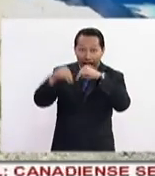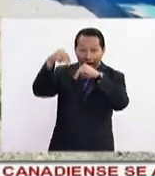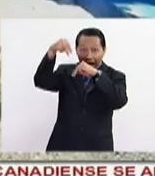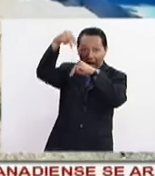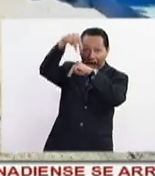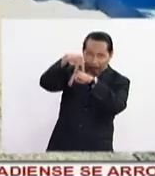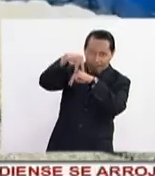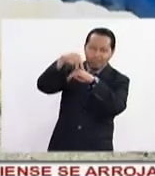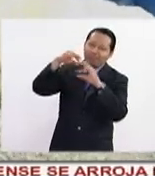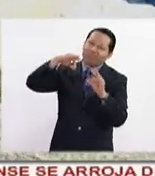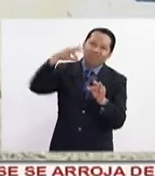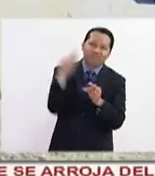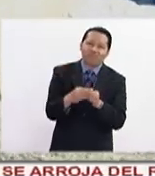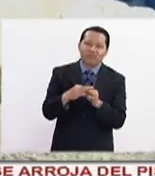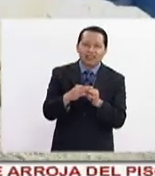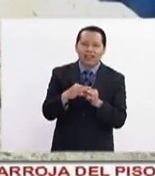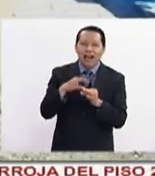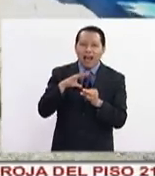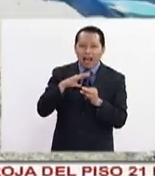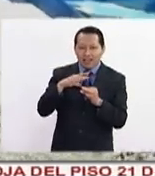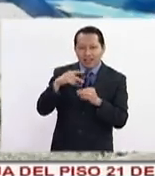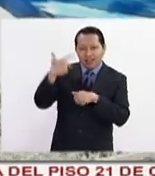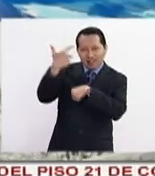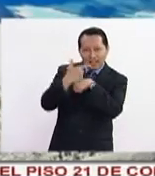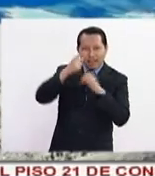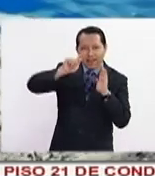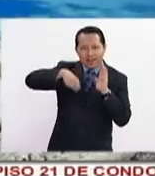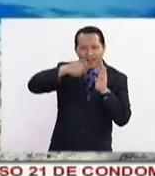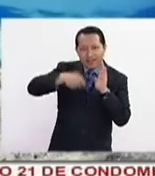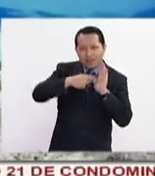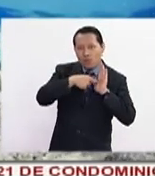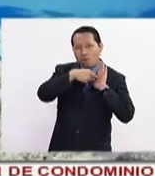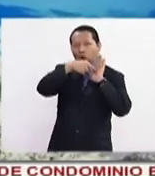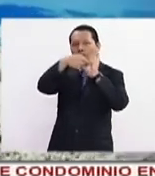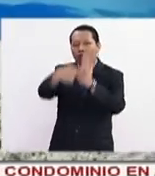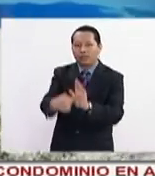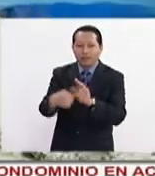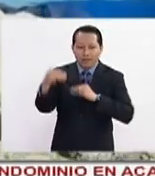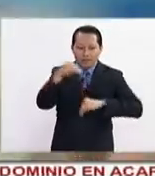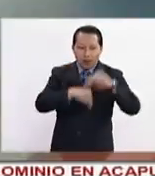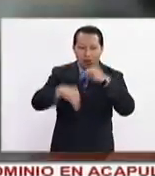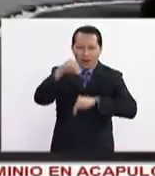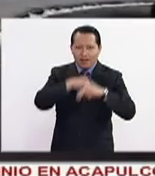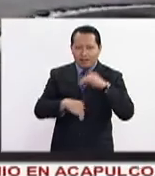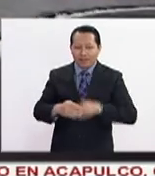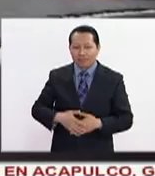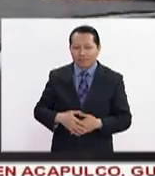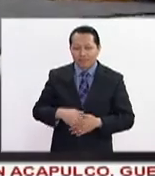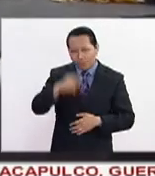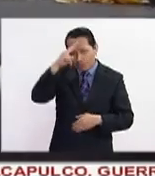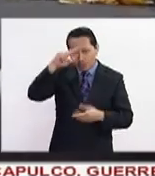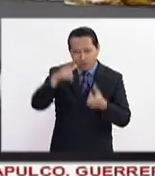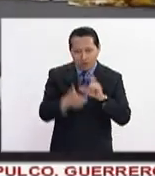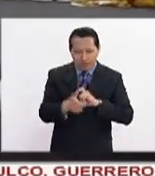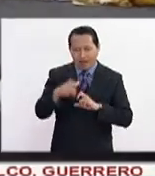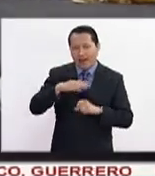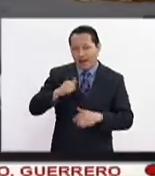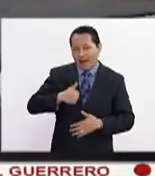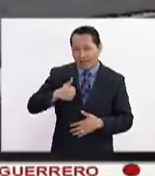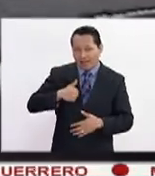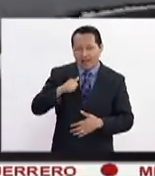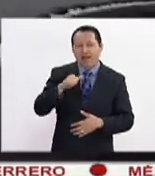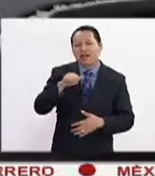Concluimos este video mostrándoles la cima de Abraham. Para México al Día, desde